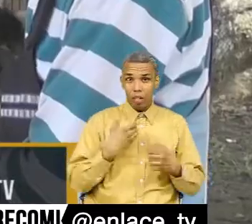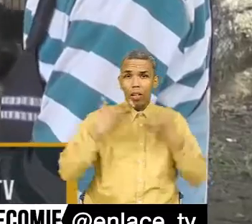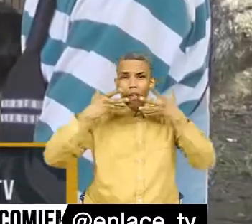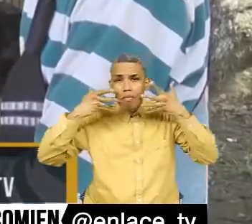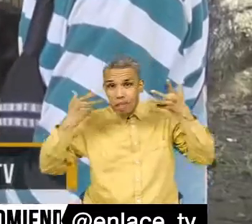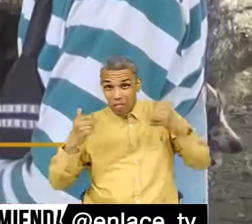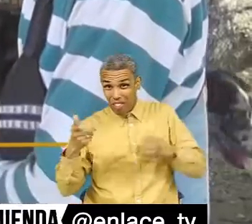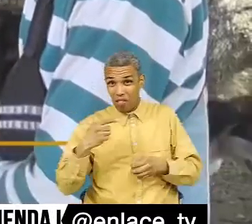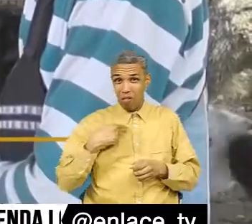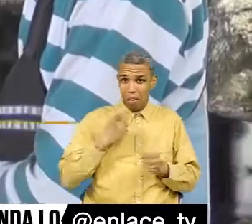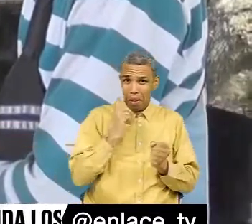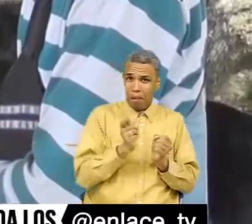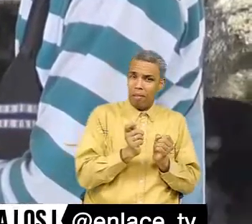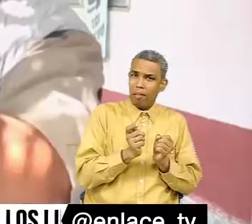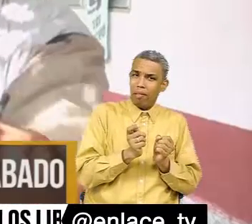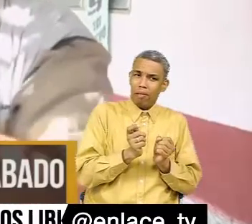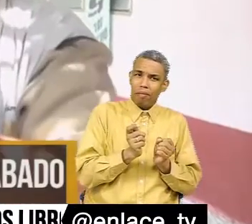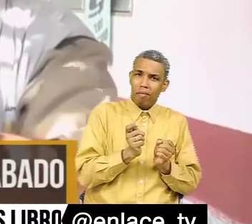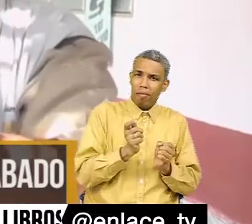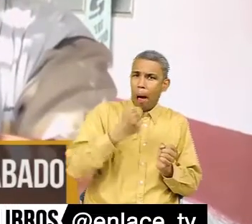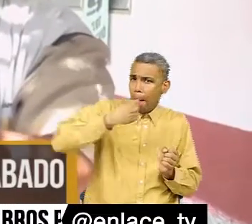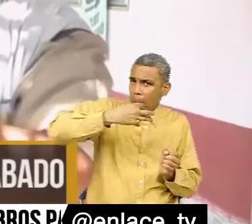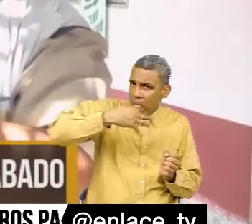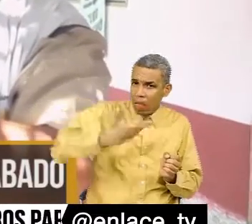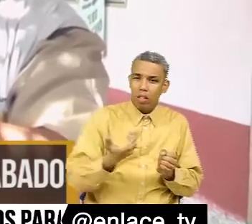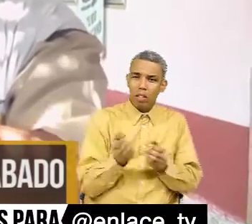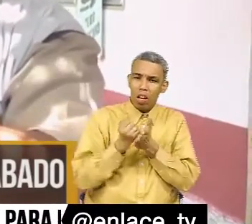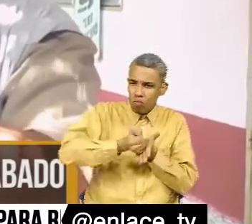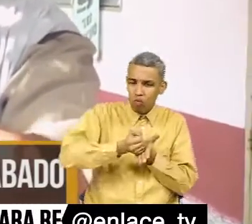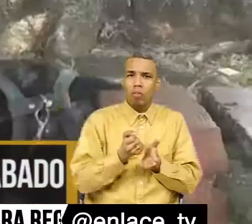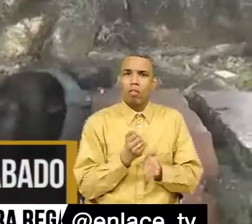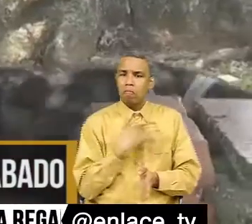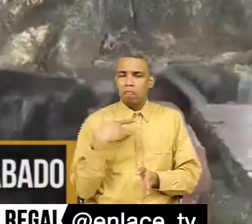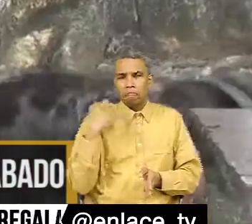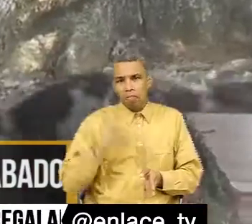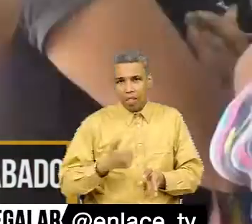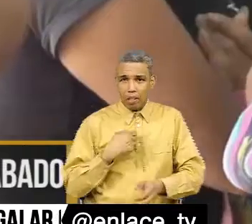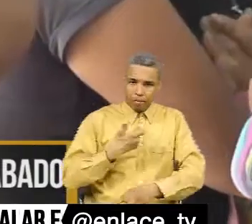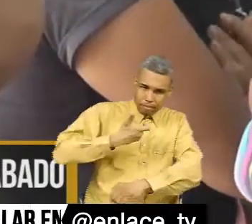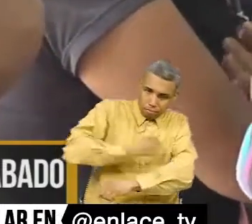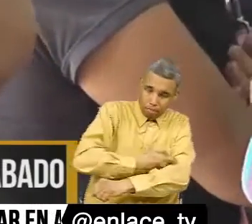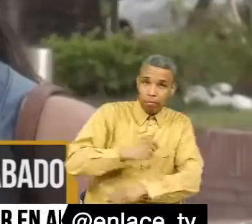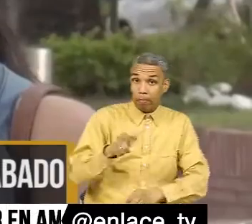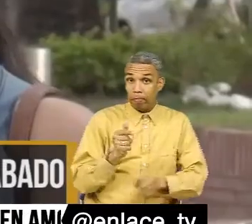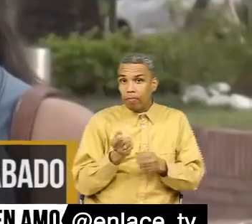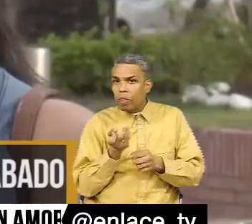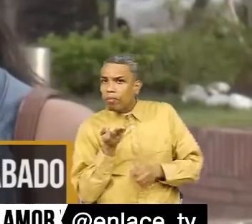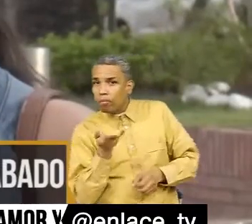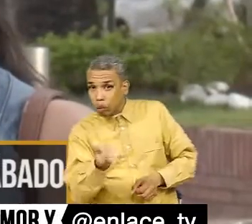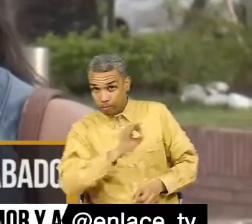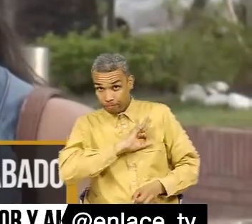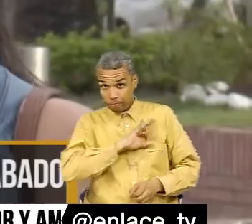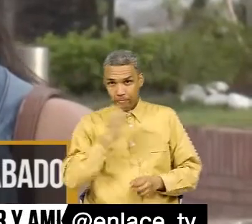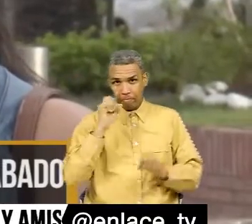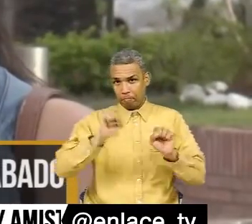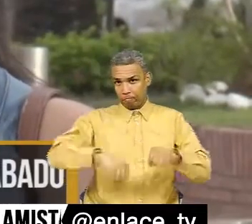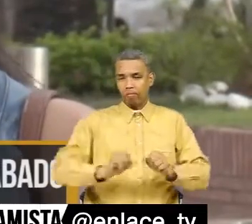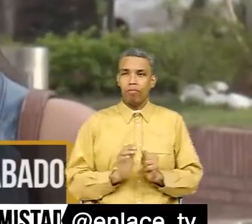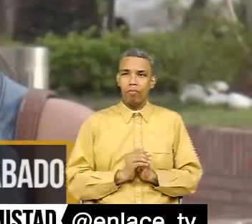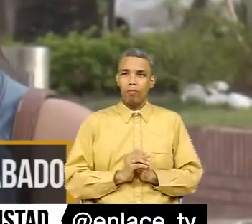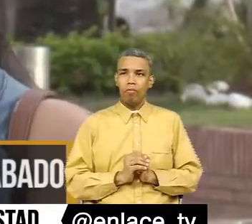para esterilización de animales de estratos 1 y 2 o callejeros con padrinos son algunos de los servicios que se brindarán. También es señalar que toda